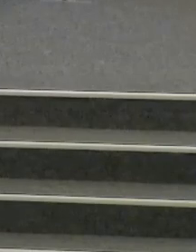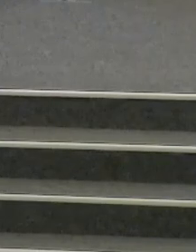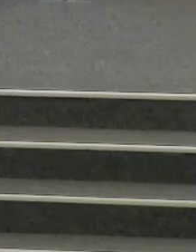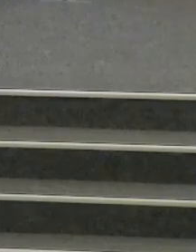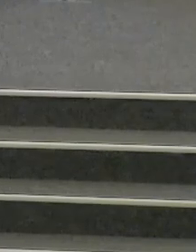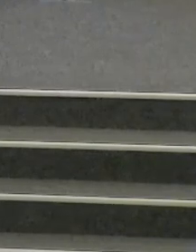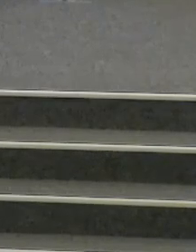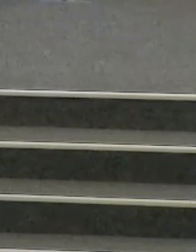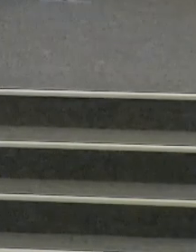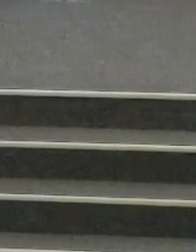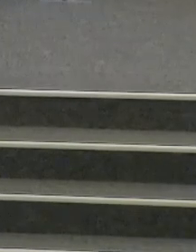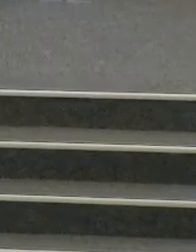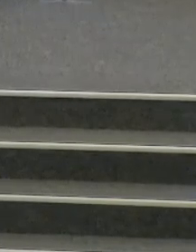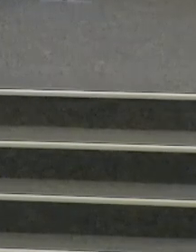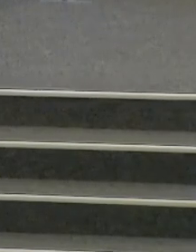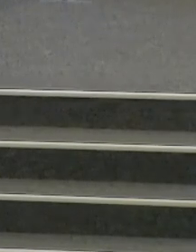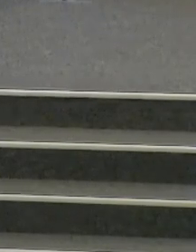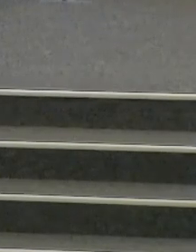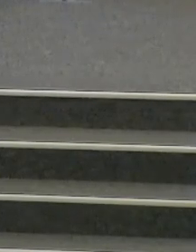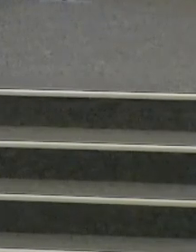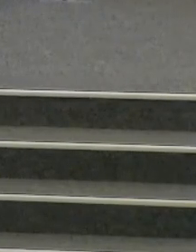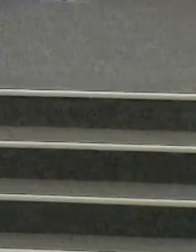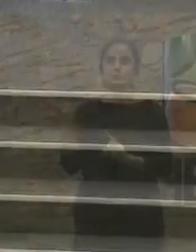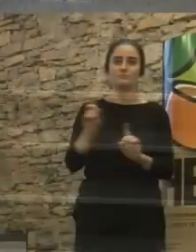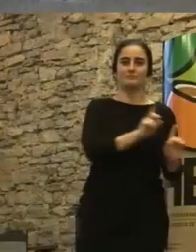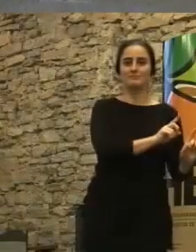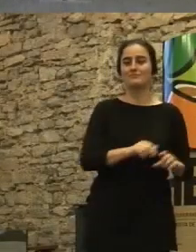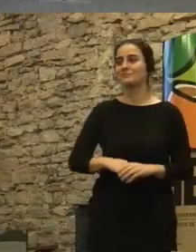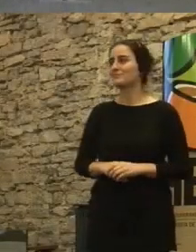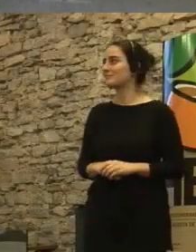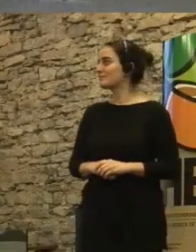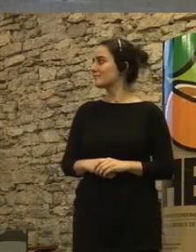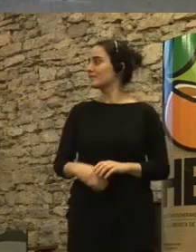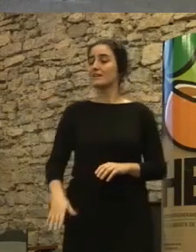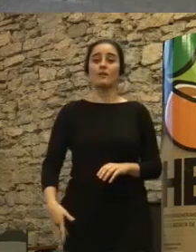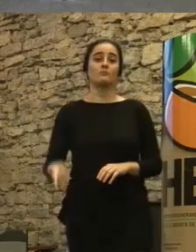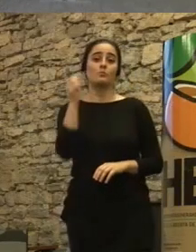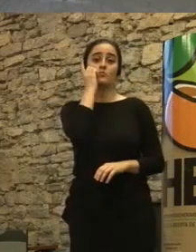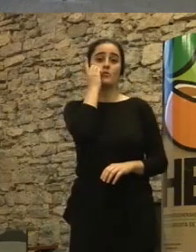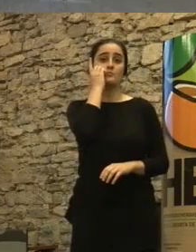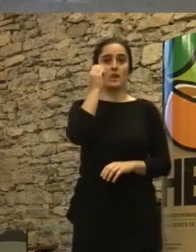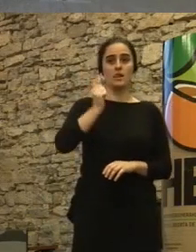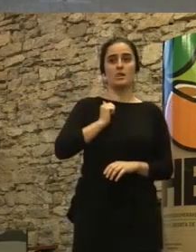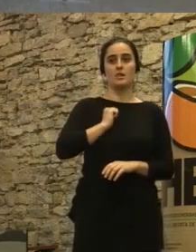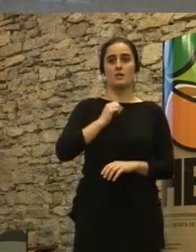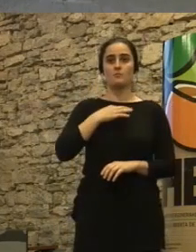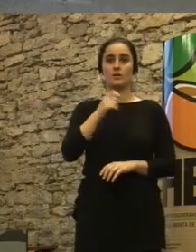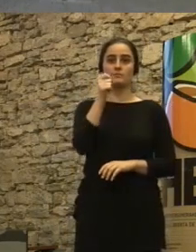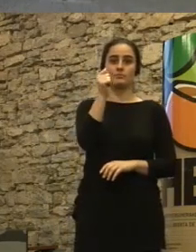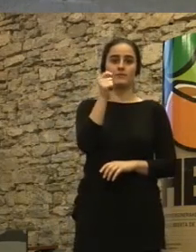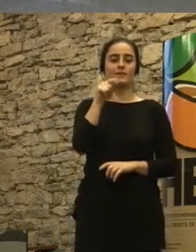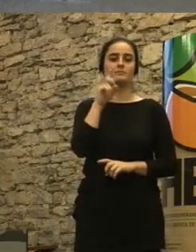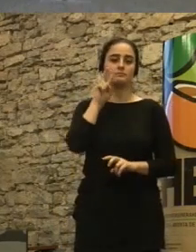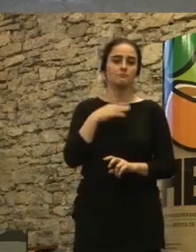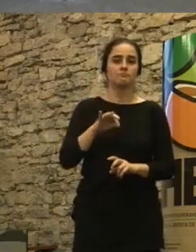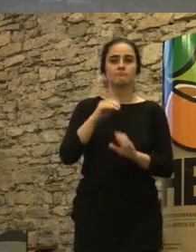QR. Anímense, claro que sí, voy a quitarme del medio. Gure sakelako telefonoa erabiliz programatzen diren jarduera